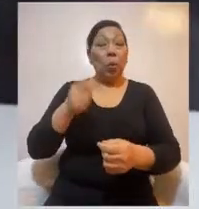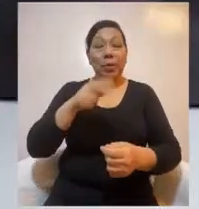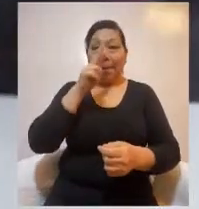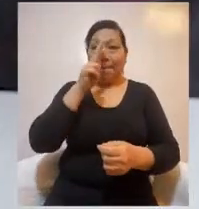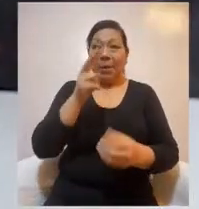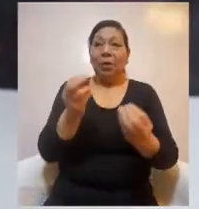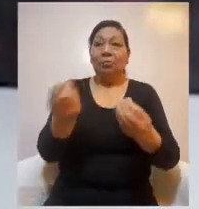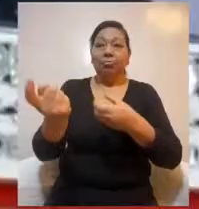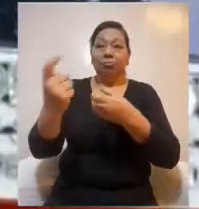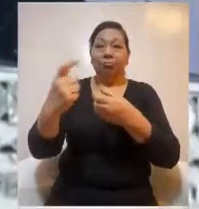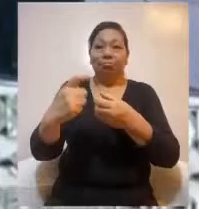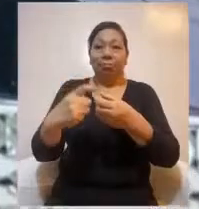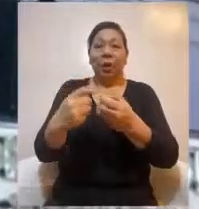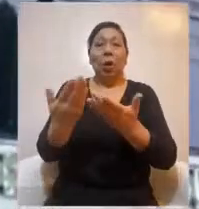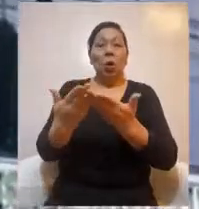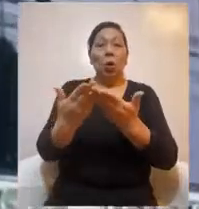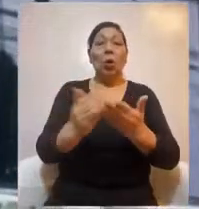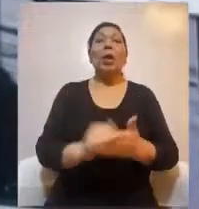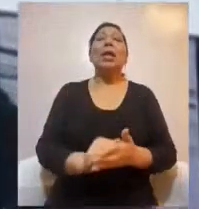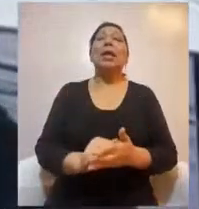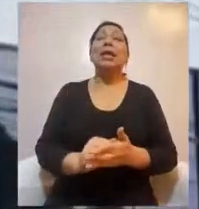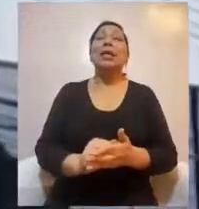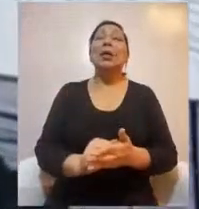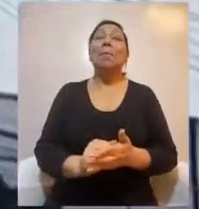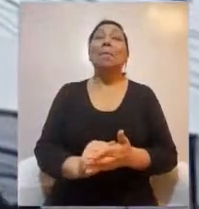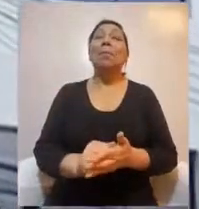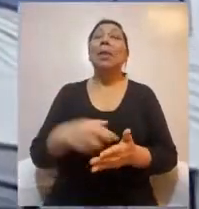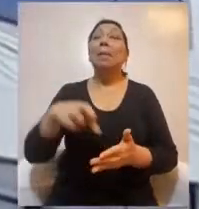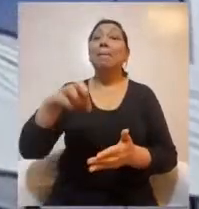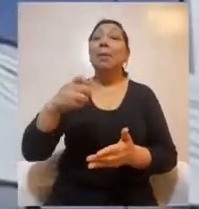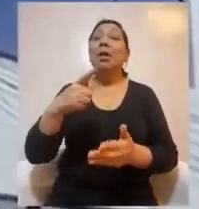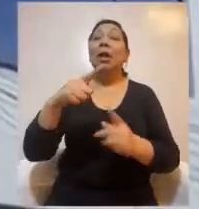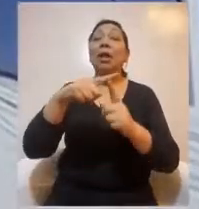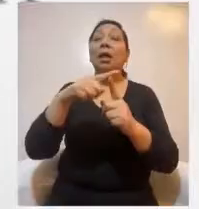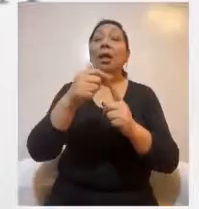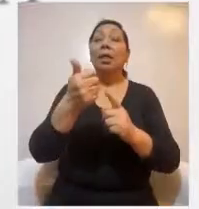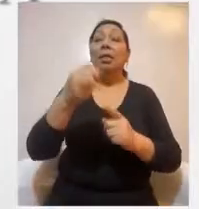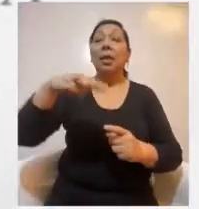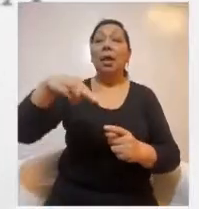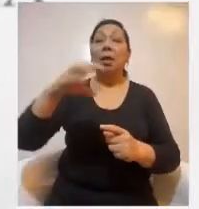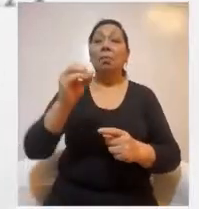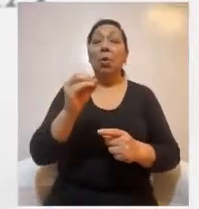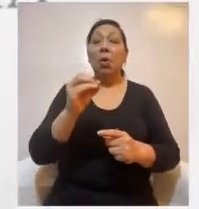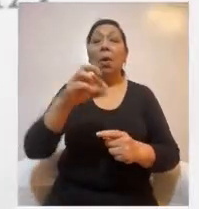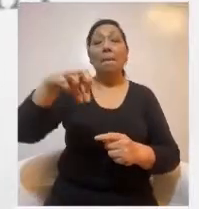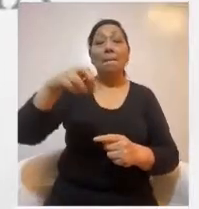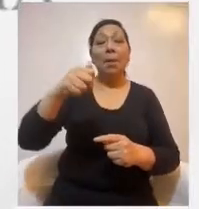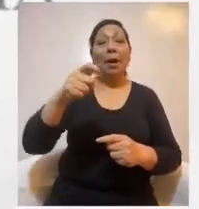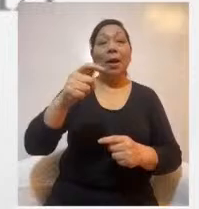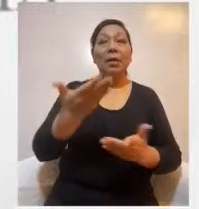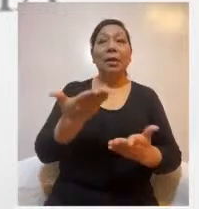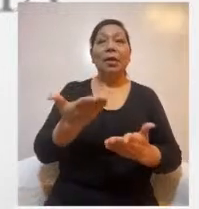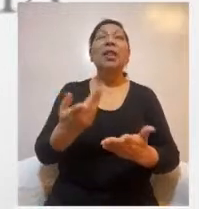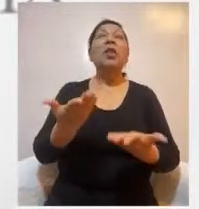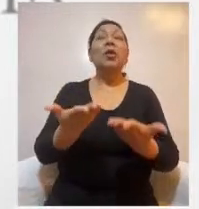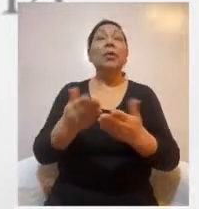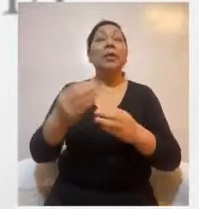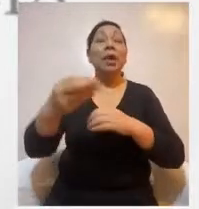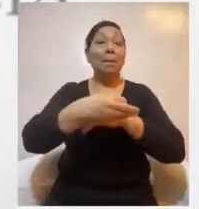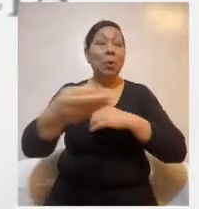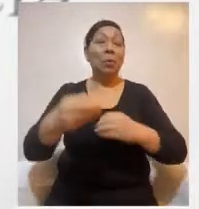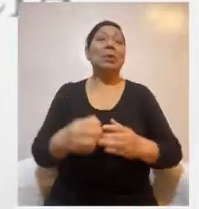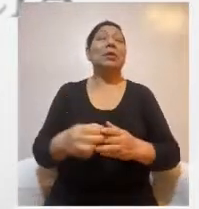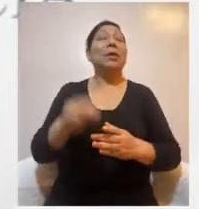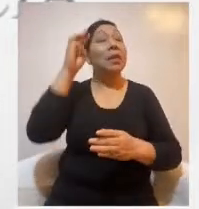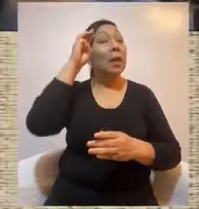jueza peruana integrante del Colegiado Penal de Tambopata de la Corte Superior de Justicia de Madre de